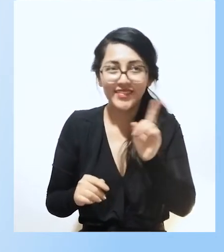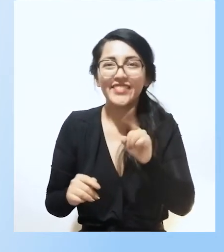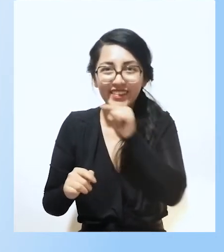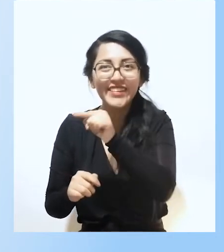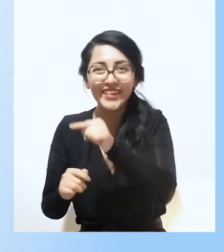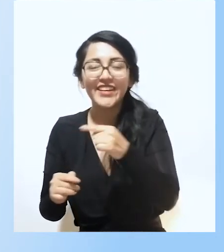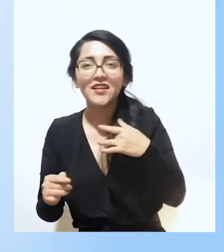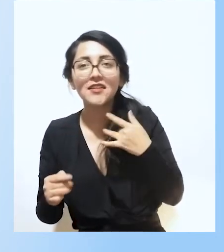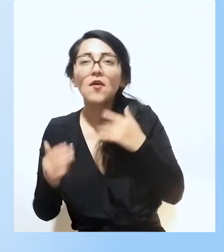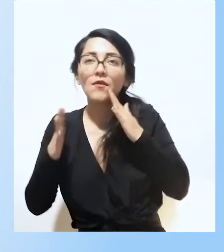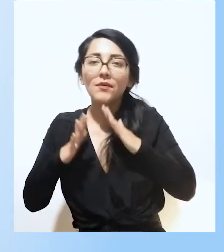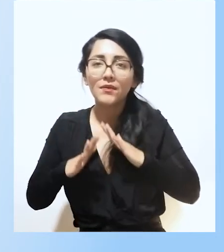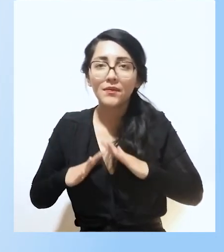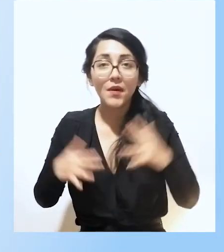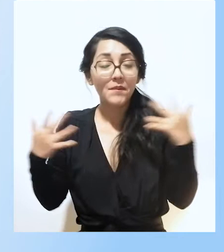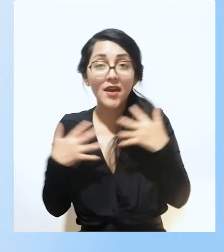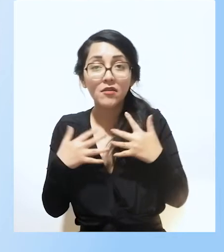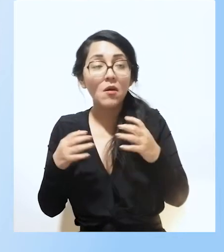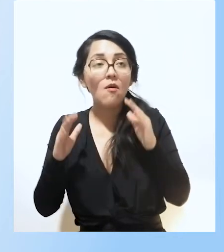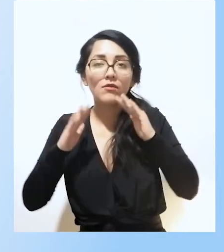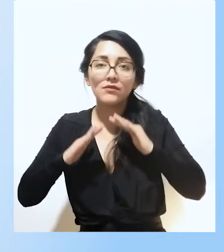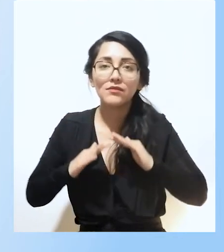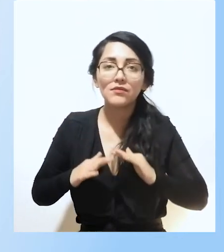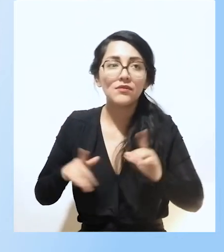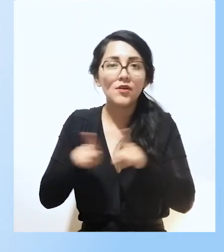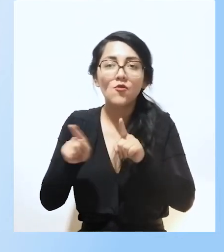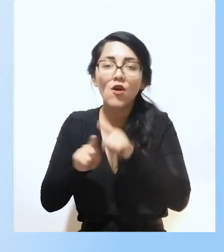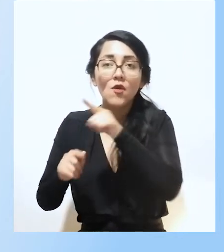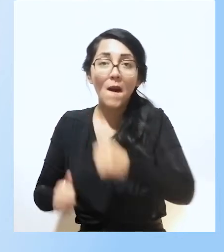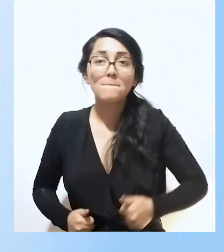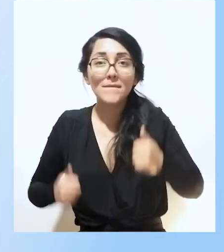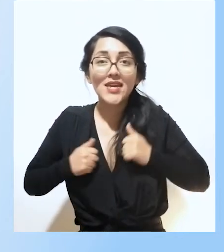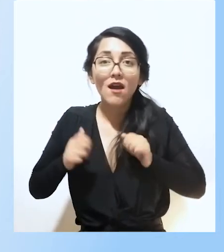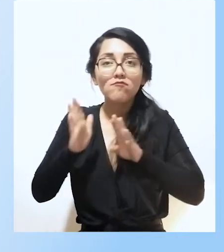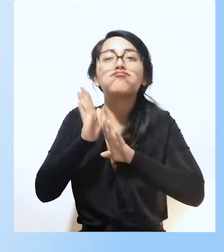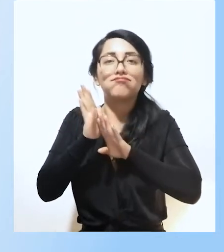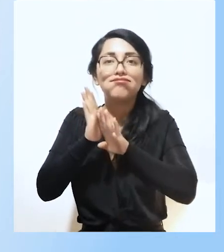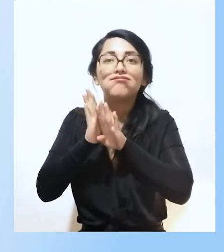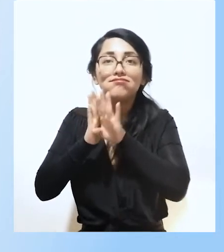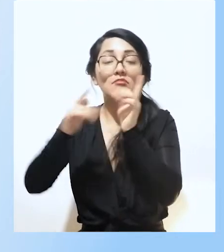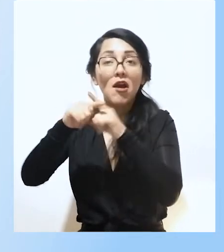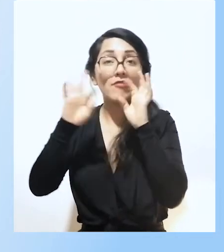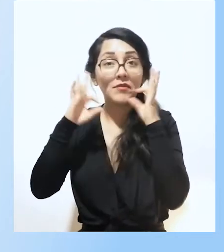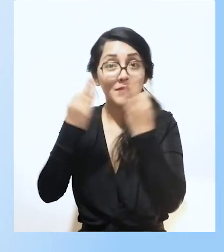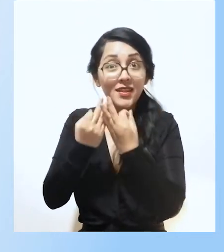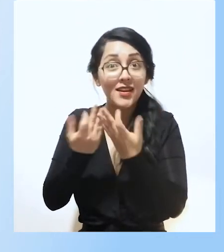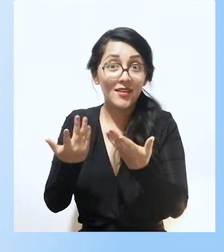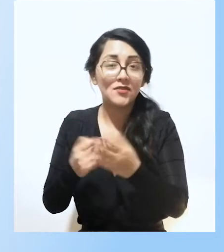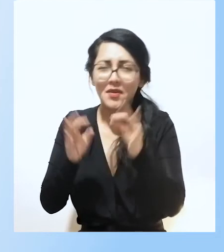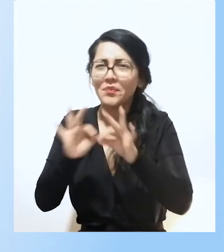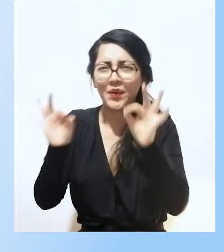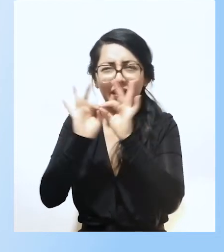disminuir la ansiedad y los miedos. Logramos mejorar la calidad de vida tanto del paciente como de su familia. Qué importante